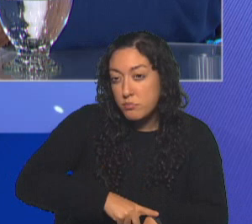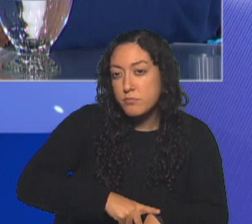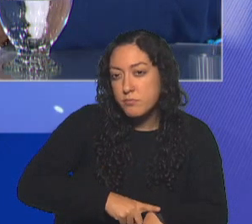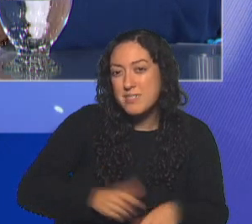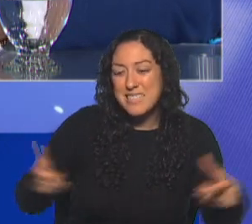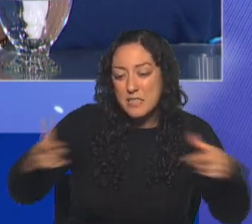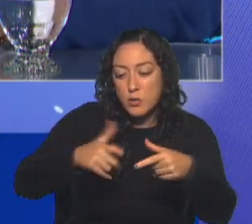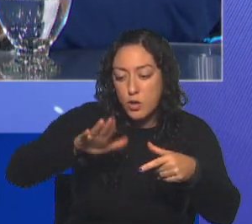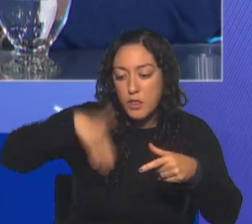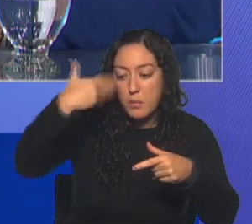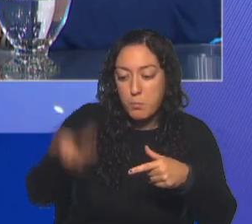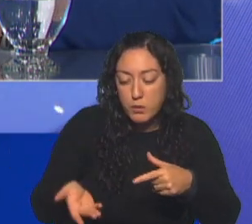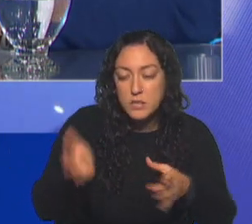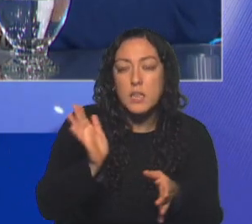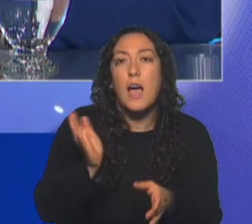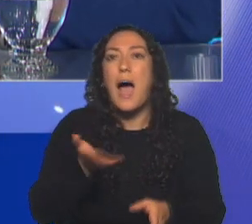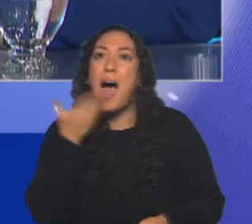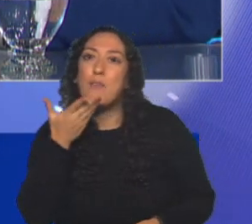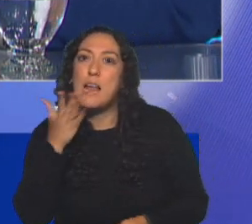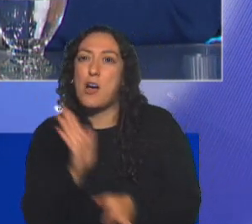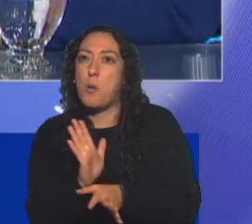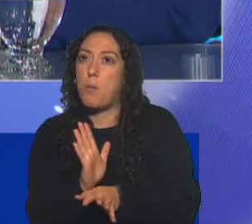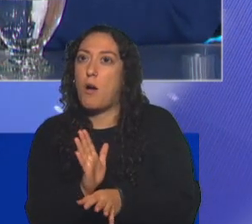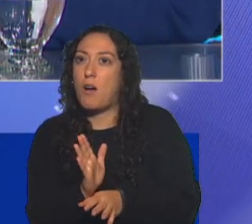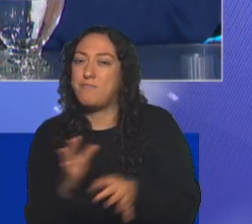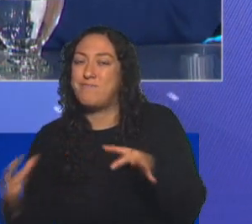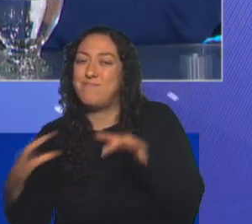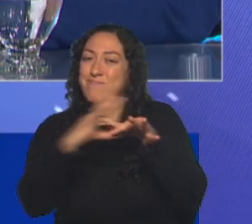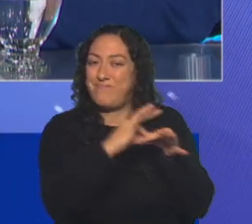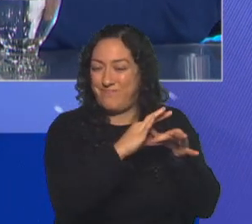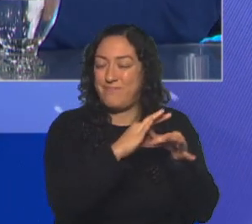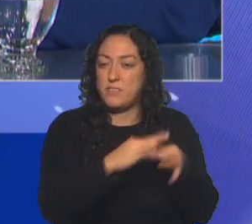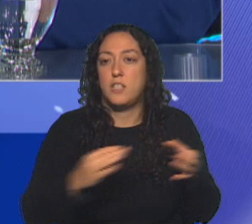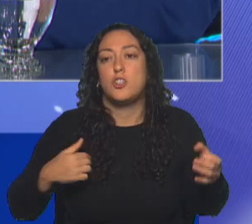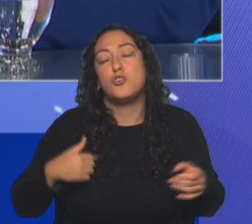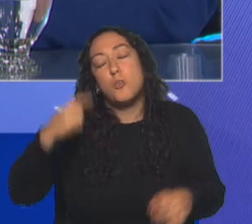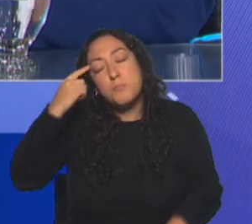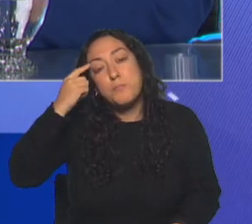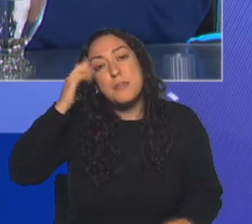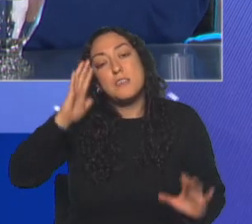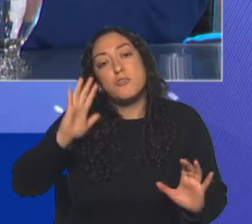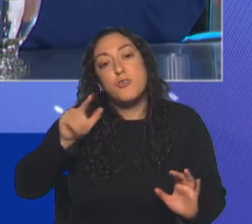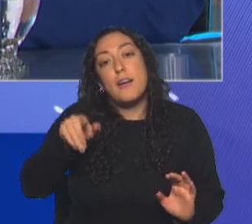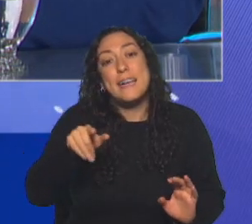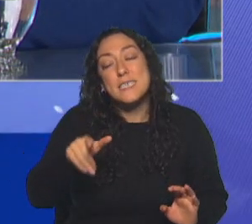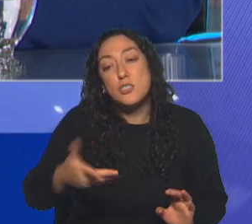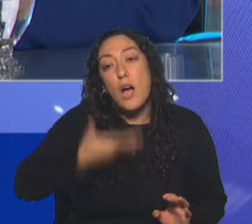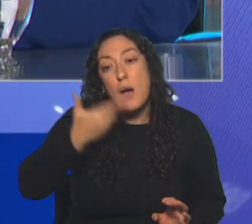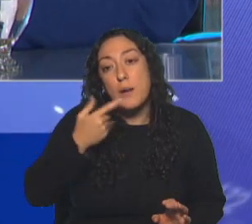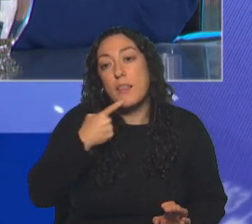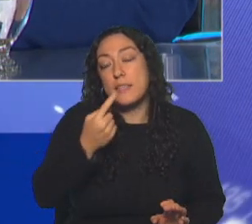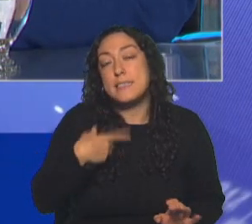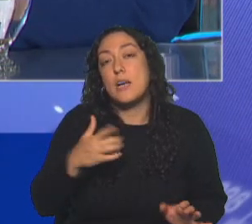forman parte de la negociación. Claro. Entonces, yo tiendo a pensar que ese gesto fue: hay